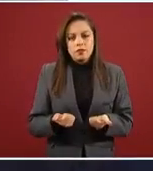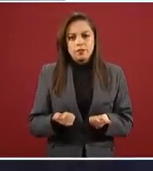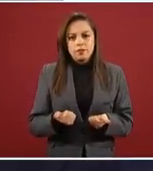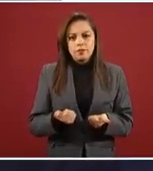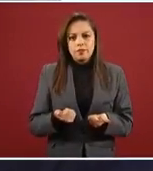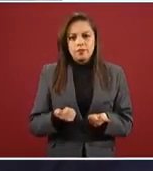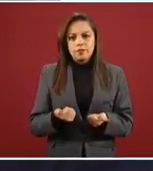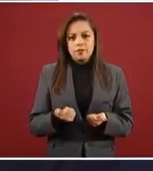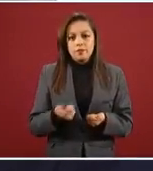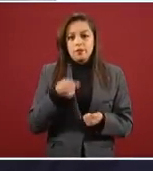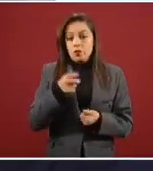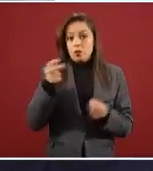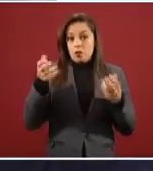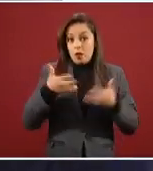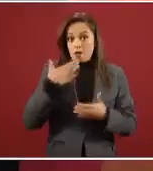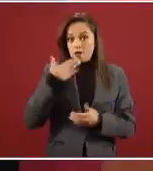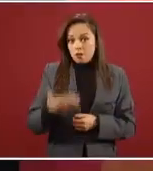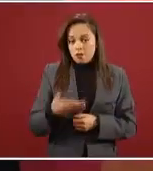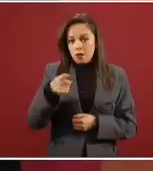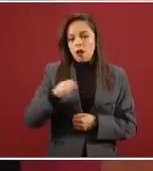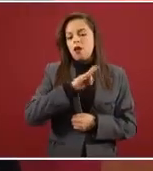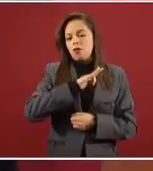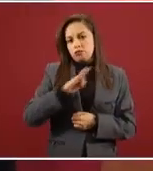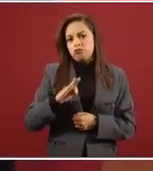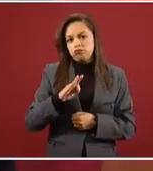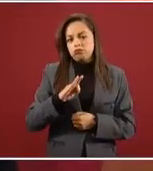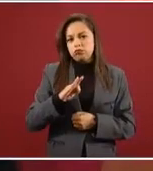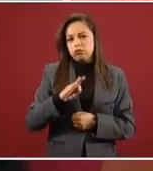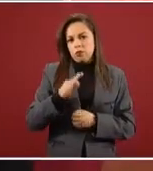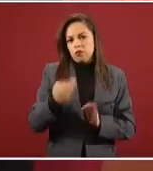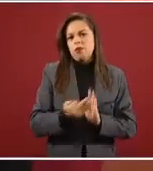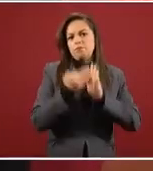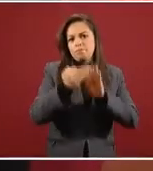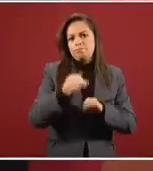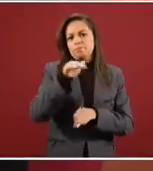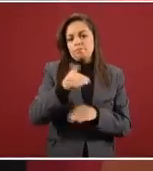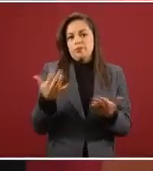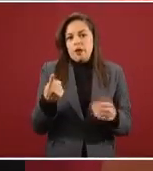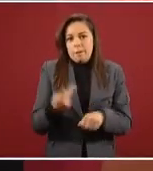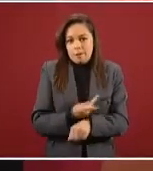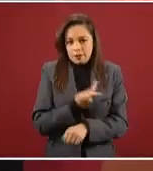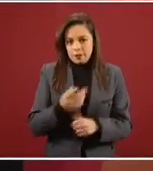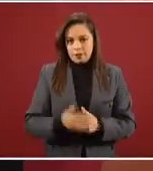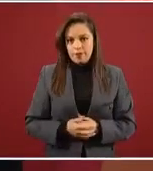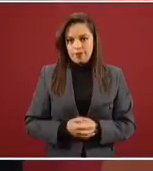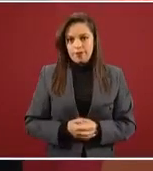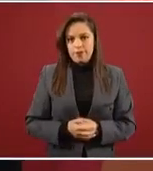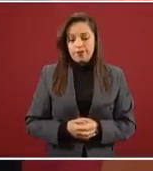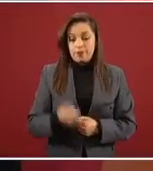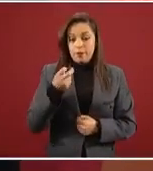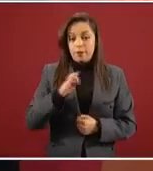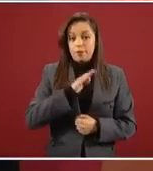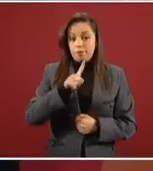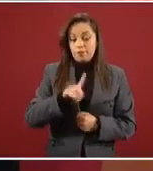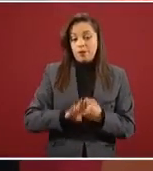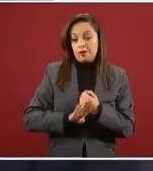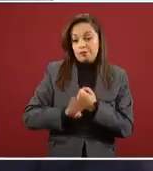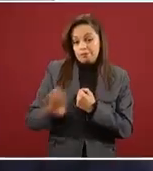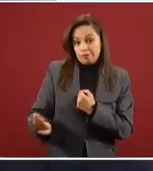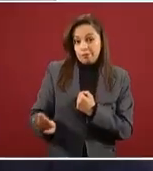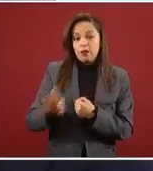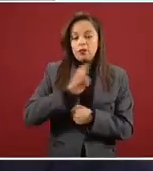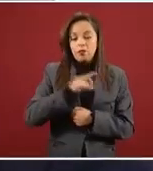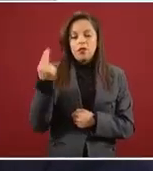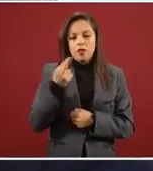pues no se va a permitir. En caso de identificar esquemas agresivos de evasión, iniciaremos facultades de